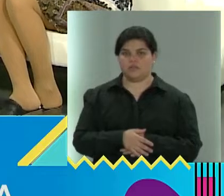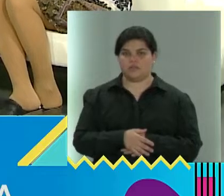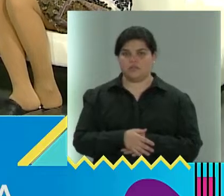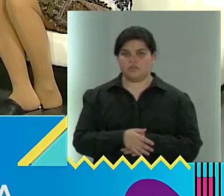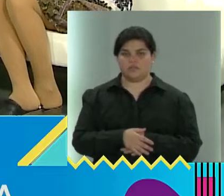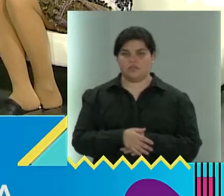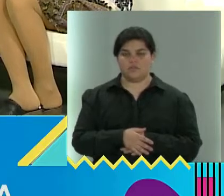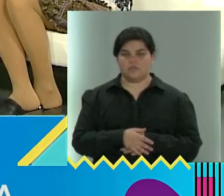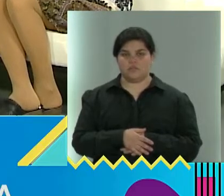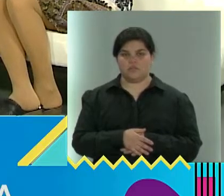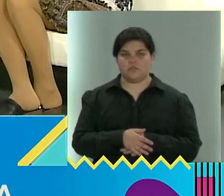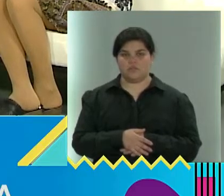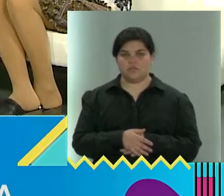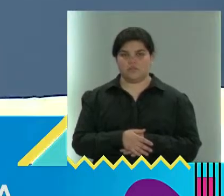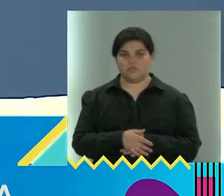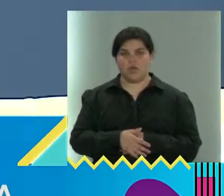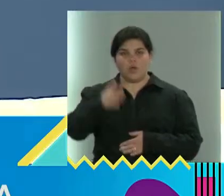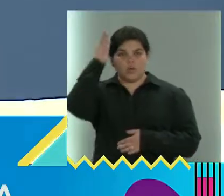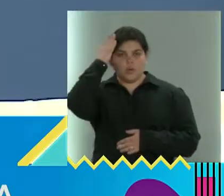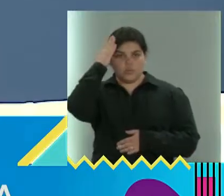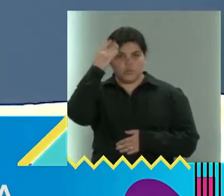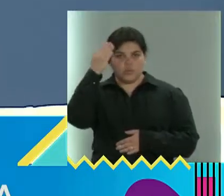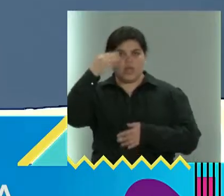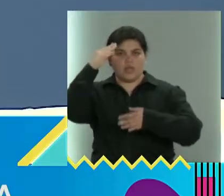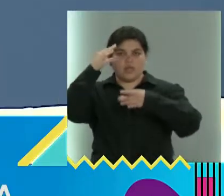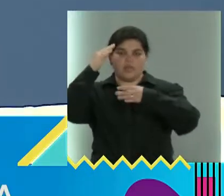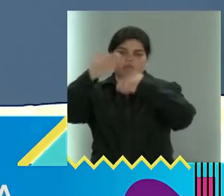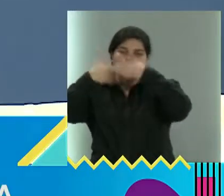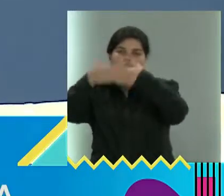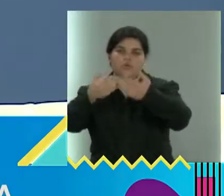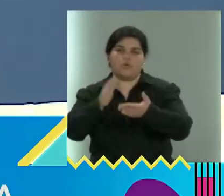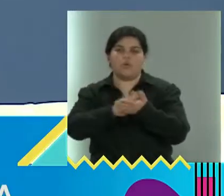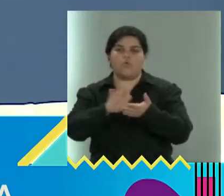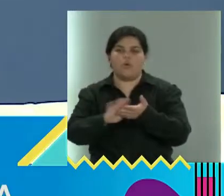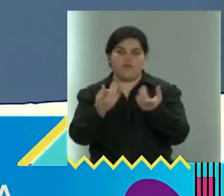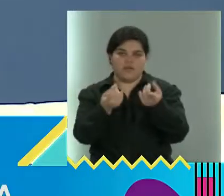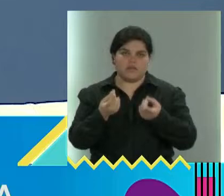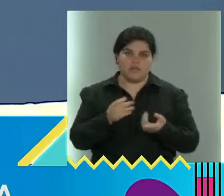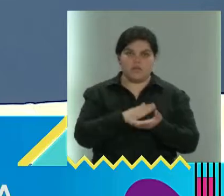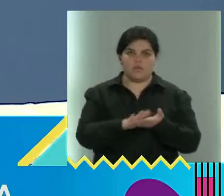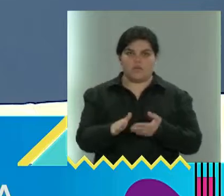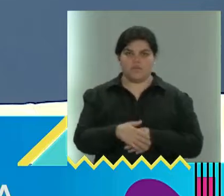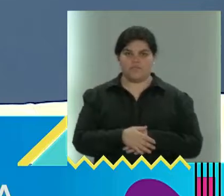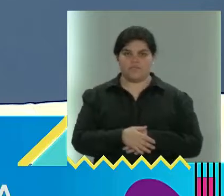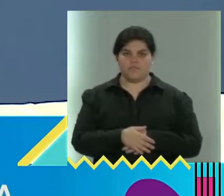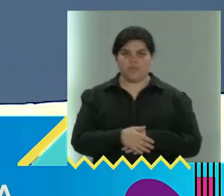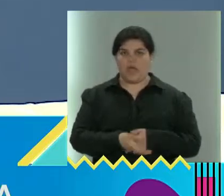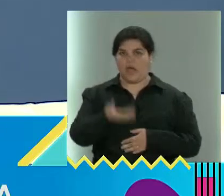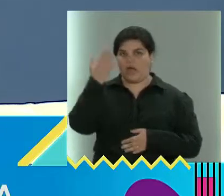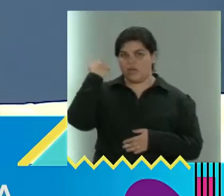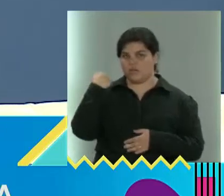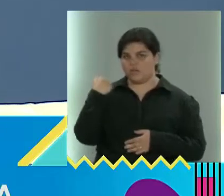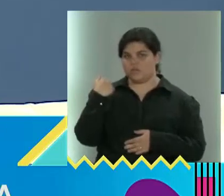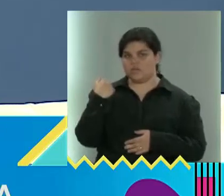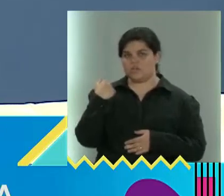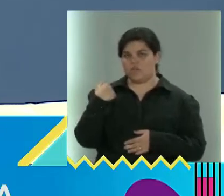necesita, digamos, la cultura desarrolla nuevas necesidades. Entonces, la necesidad del vestido no la tenía el hombre hace